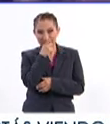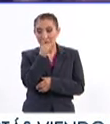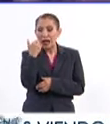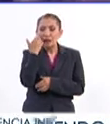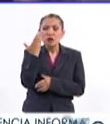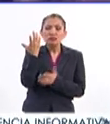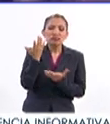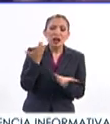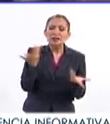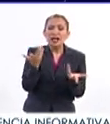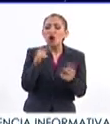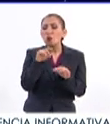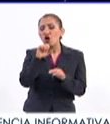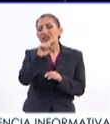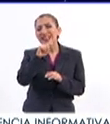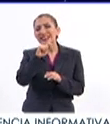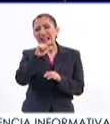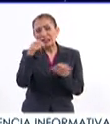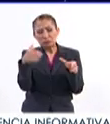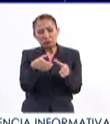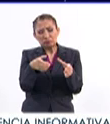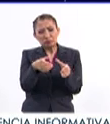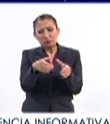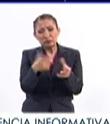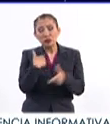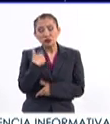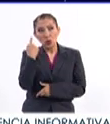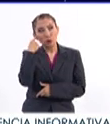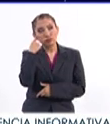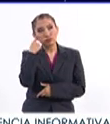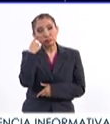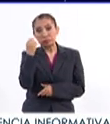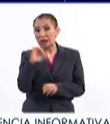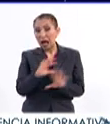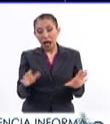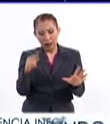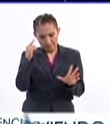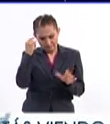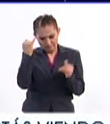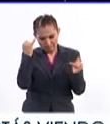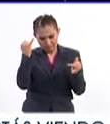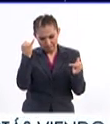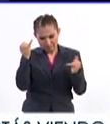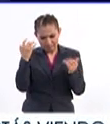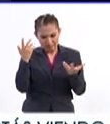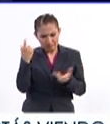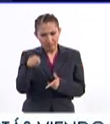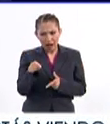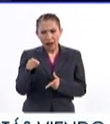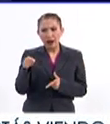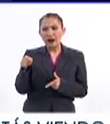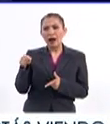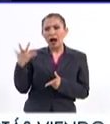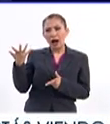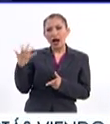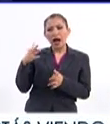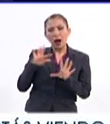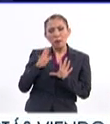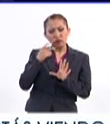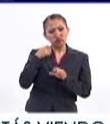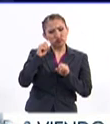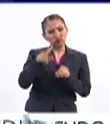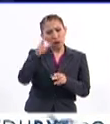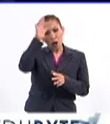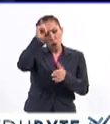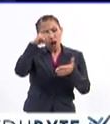queremos hacer un satélite pequeño. Yo desde ese momento comencé ya a poner en pie